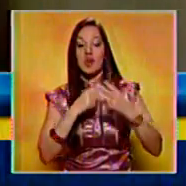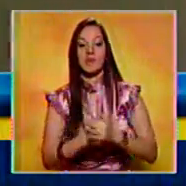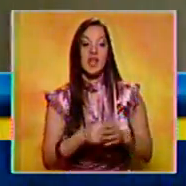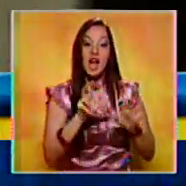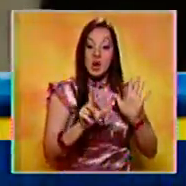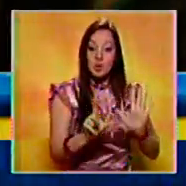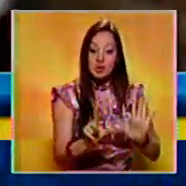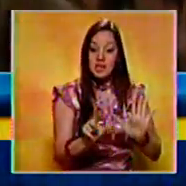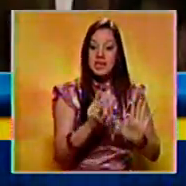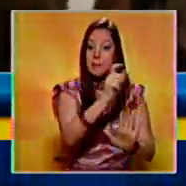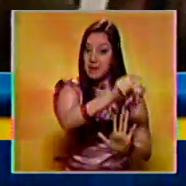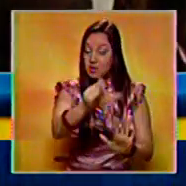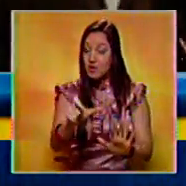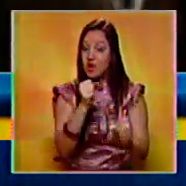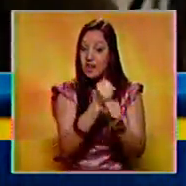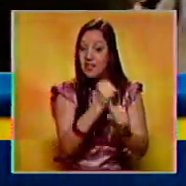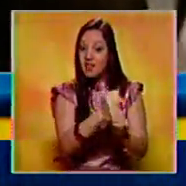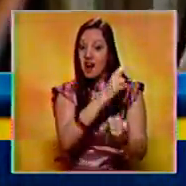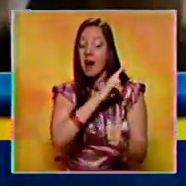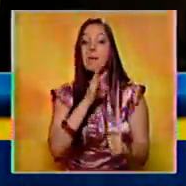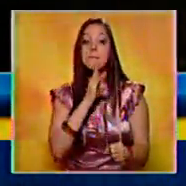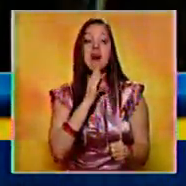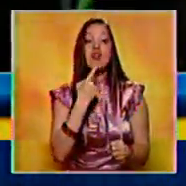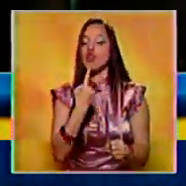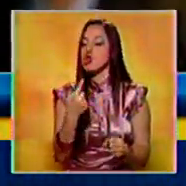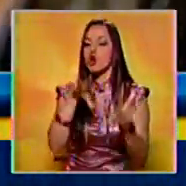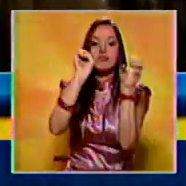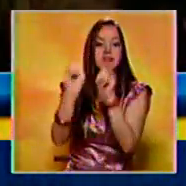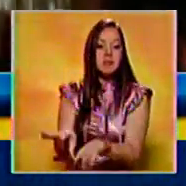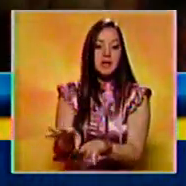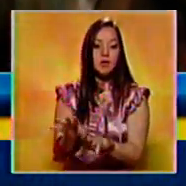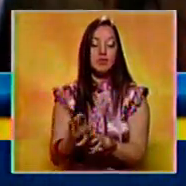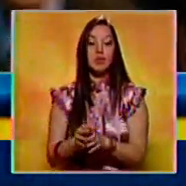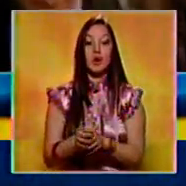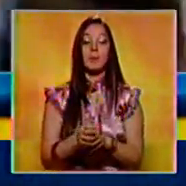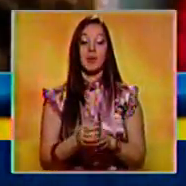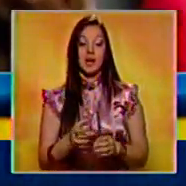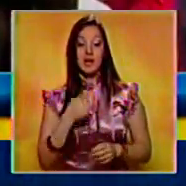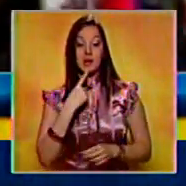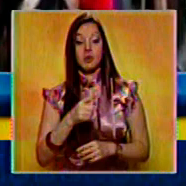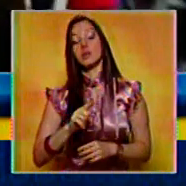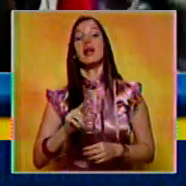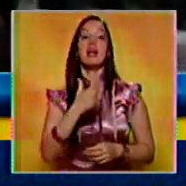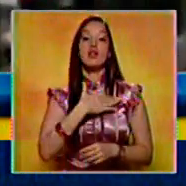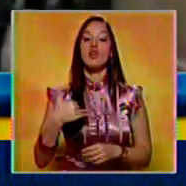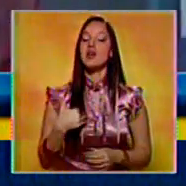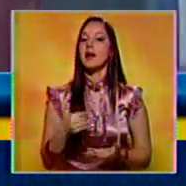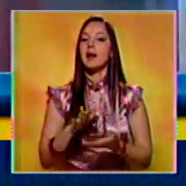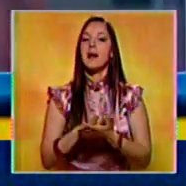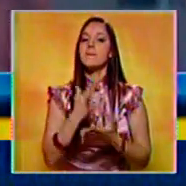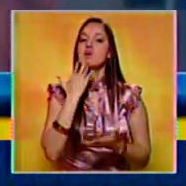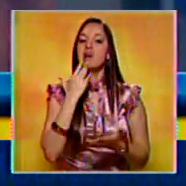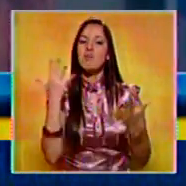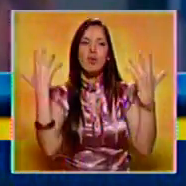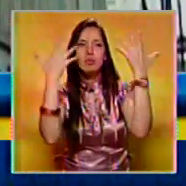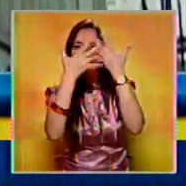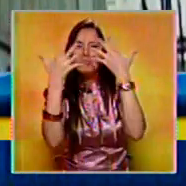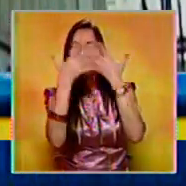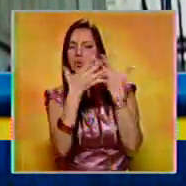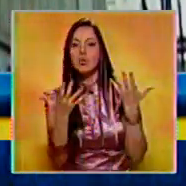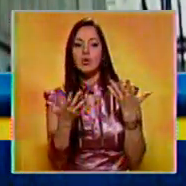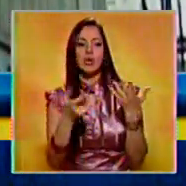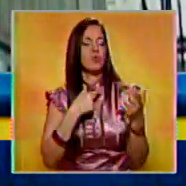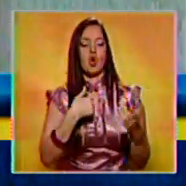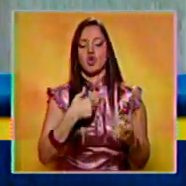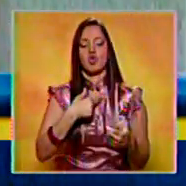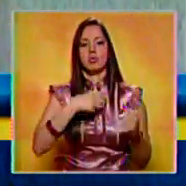decidieron presentar su dimisión para defender los intereses de empleados y clientes y eliminar cualquier duda sobre la estabilidad del banco